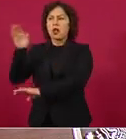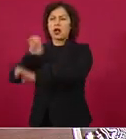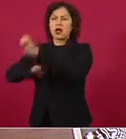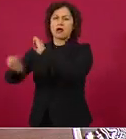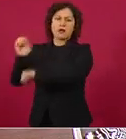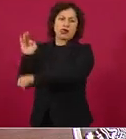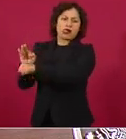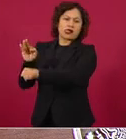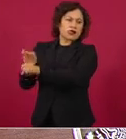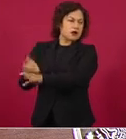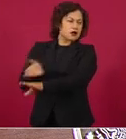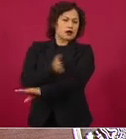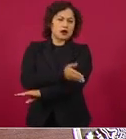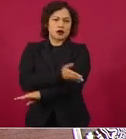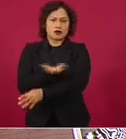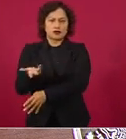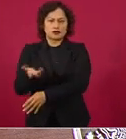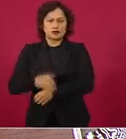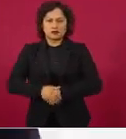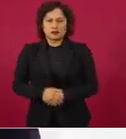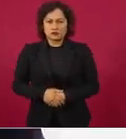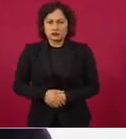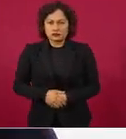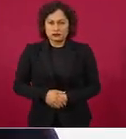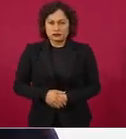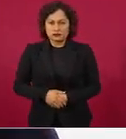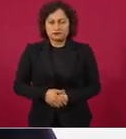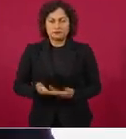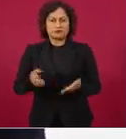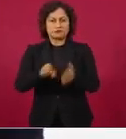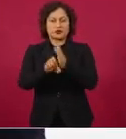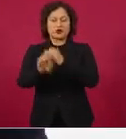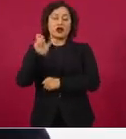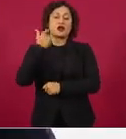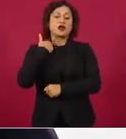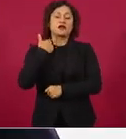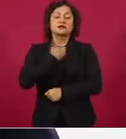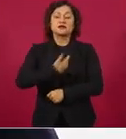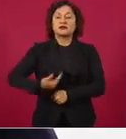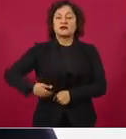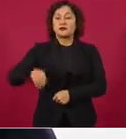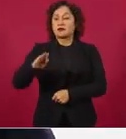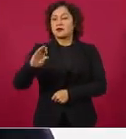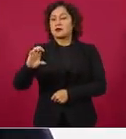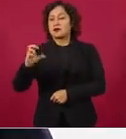mientras ocupaban cargos? ¿El que Calderón se haya ido a trabajar